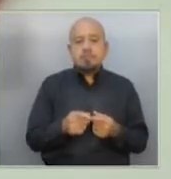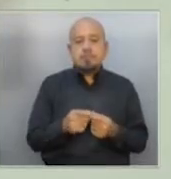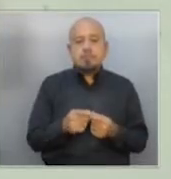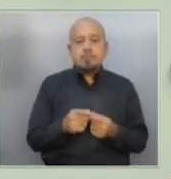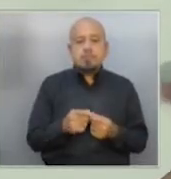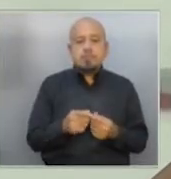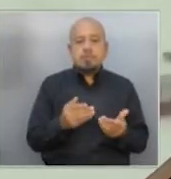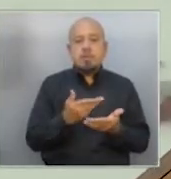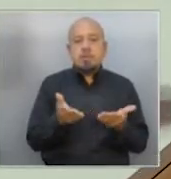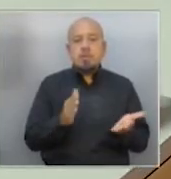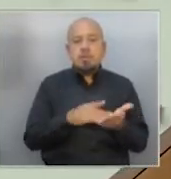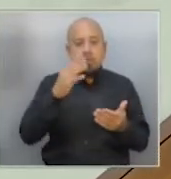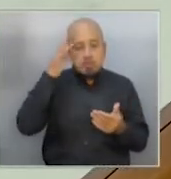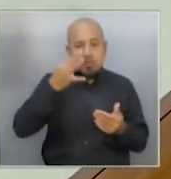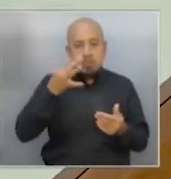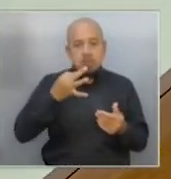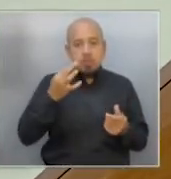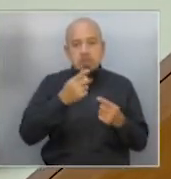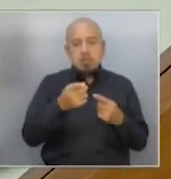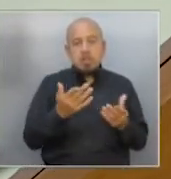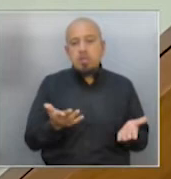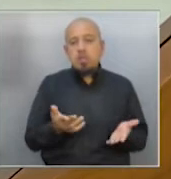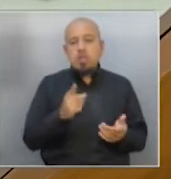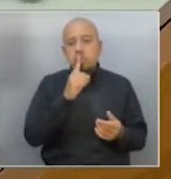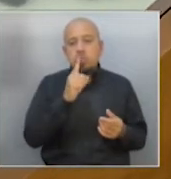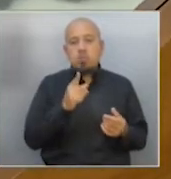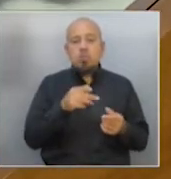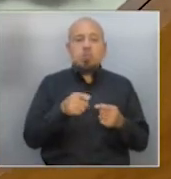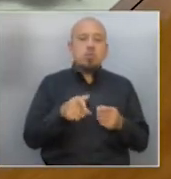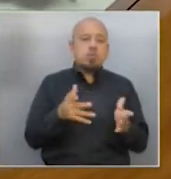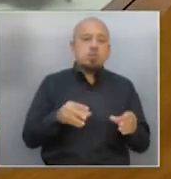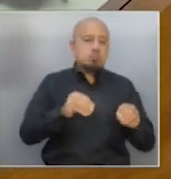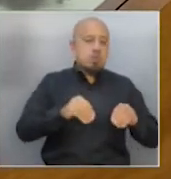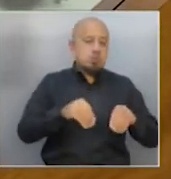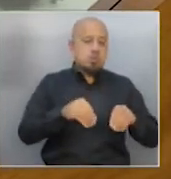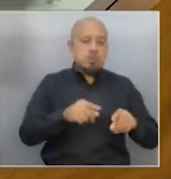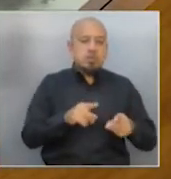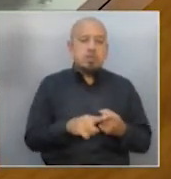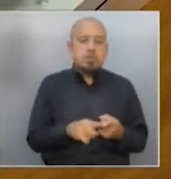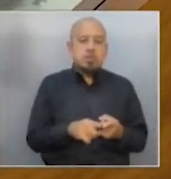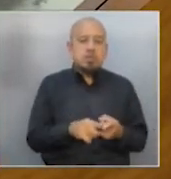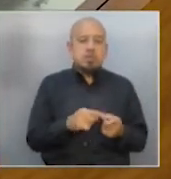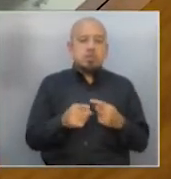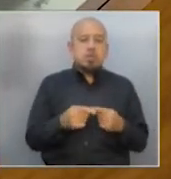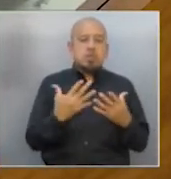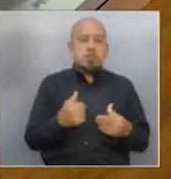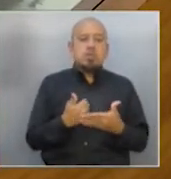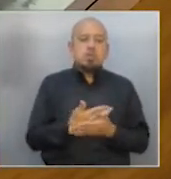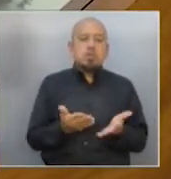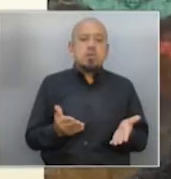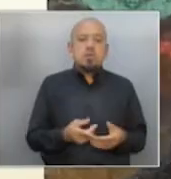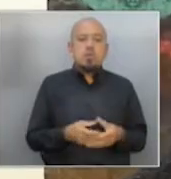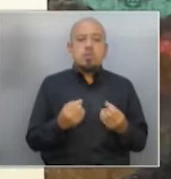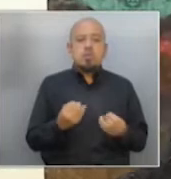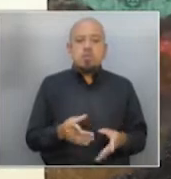como desde eso real, que lo real es mudo, ¿no? Es eso, es un desecho, a todo esto. Y eso es lo que quisiera transmitir. Incluso por eso me parece que es bueno para